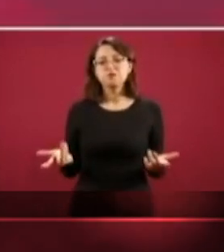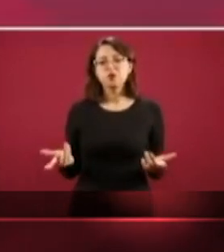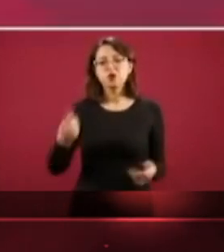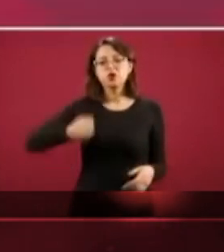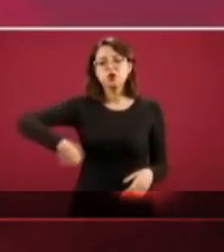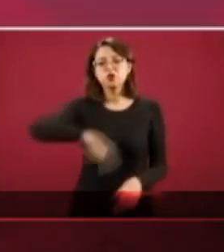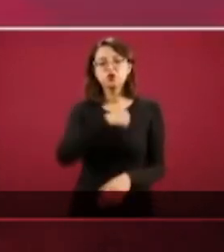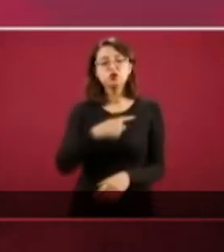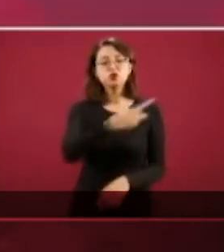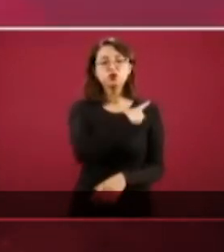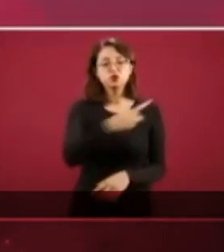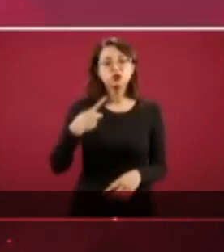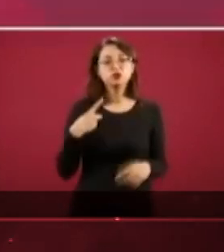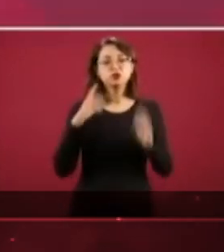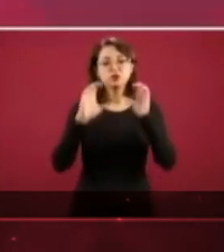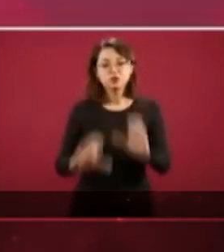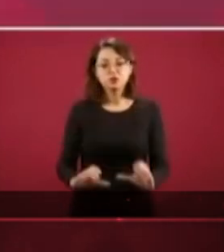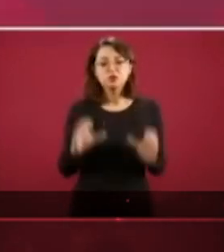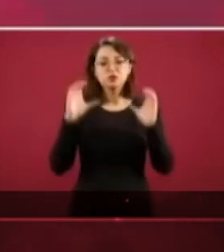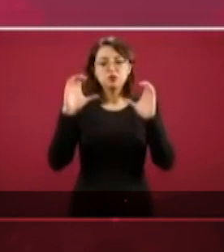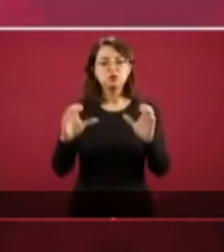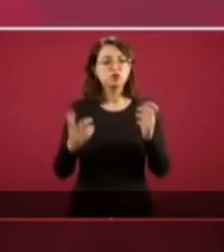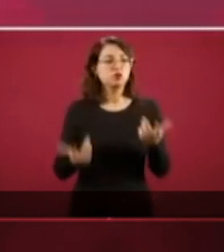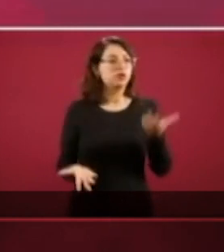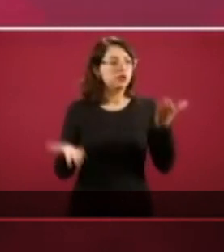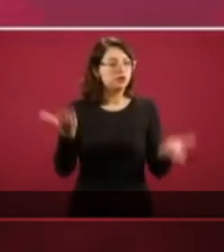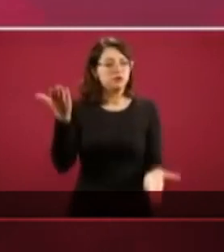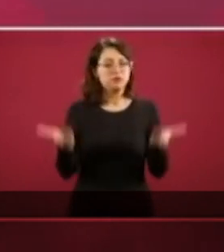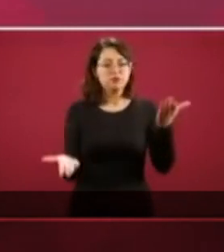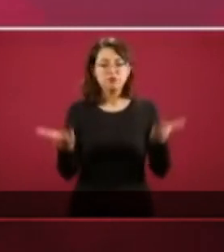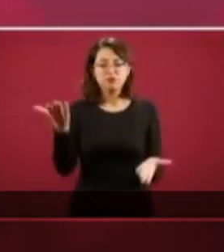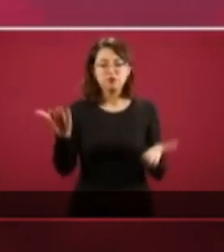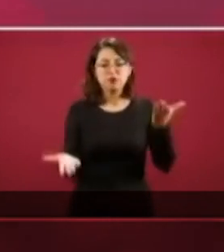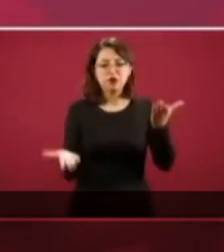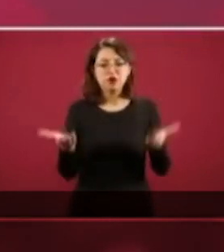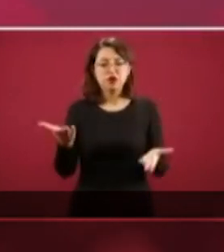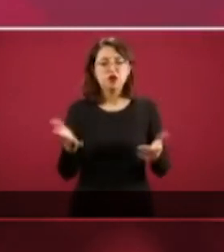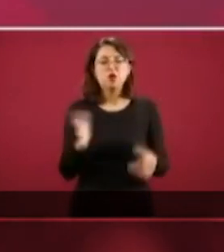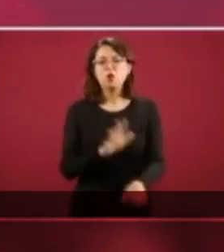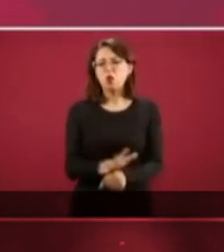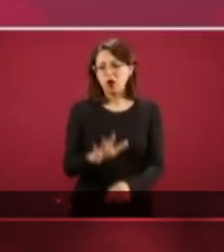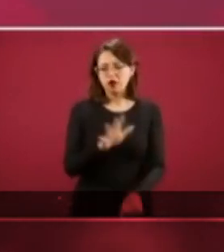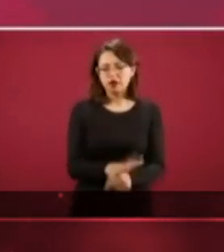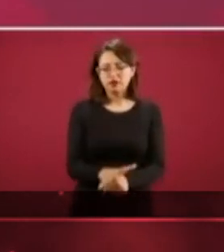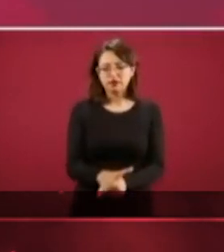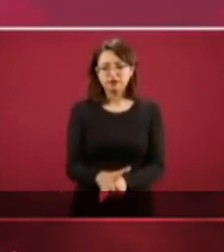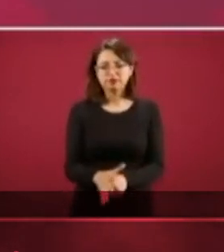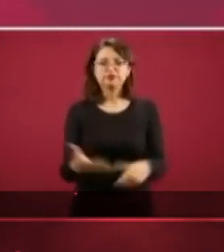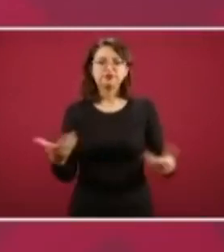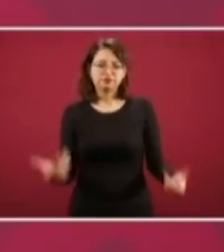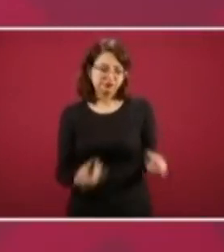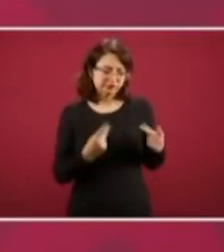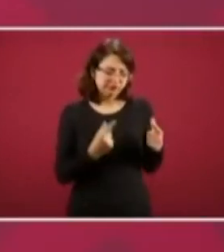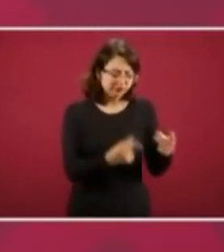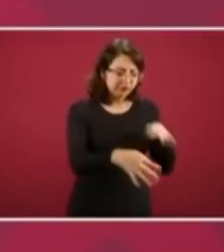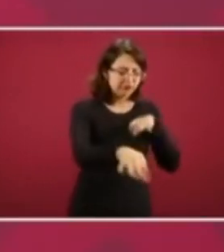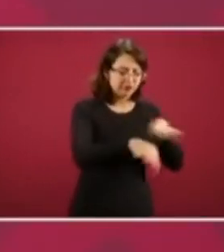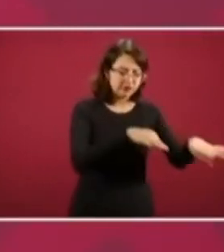cuidar el equilibrio entre la producción